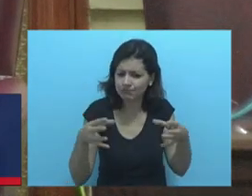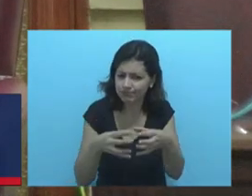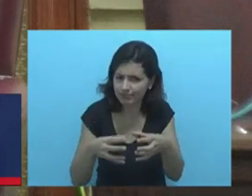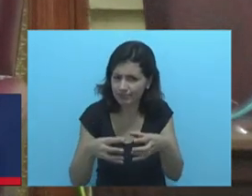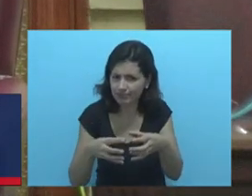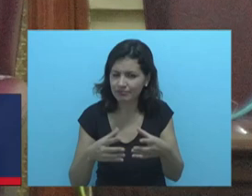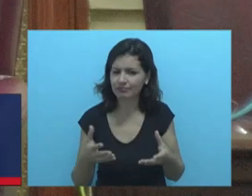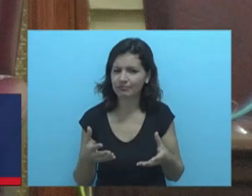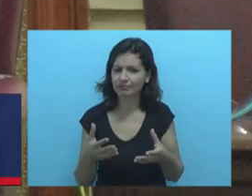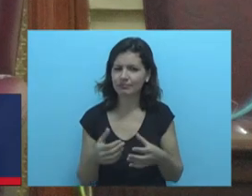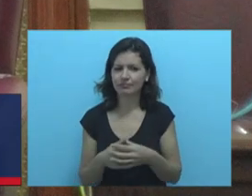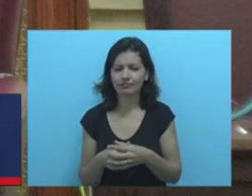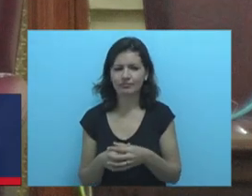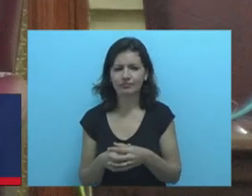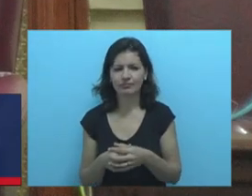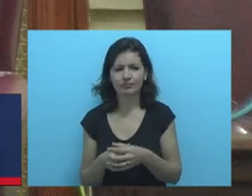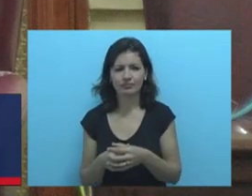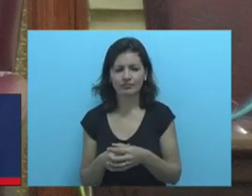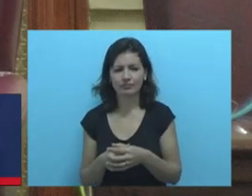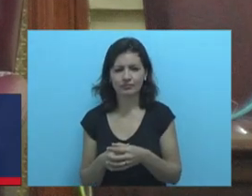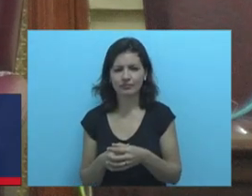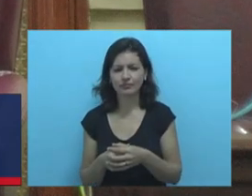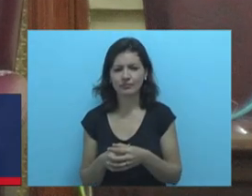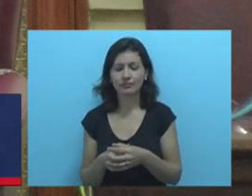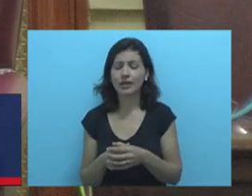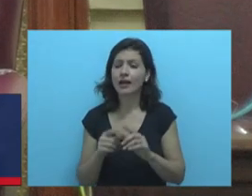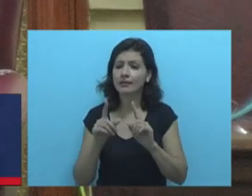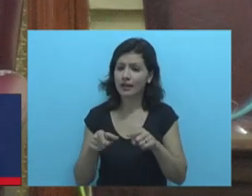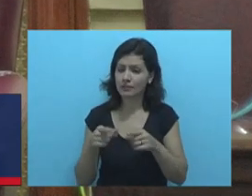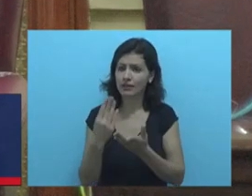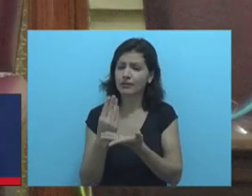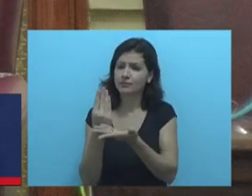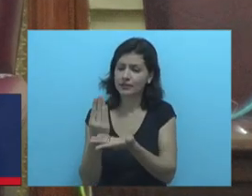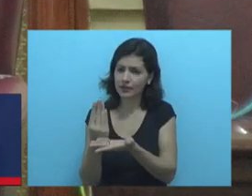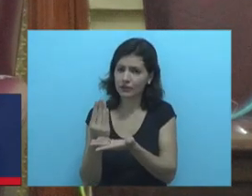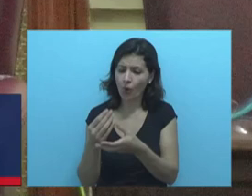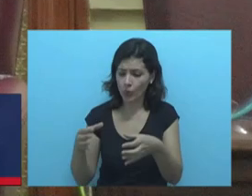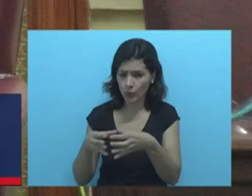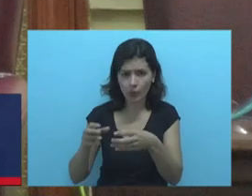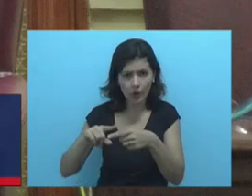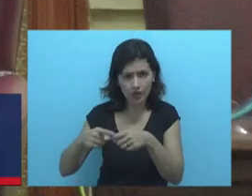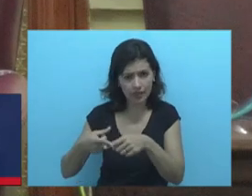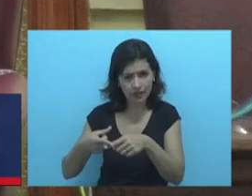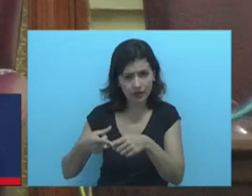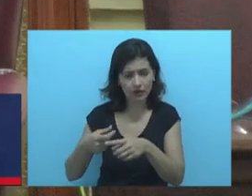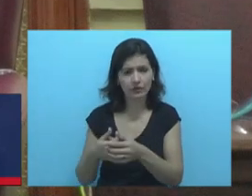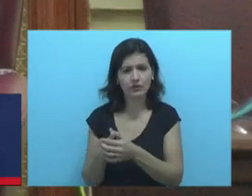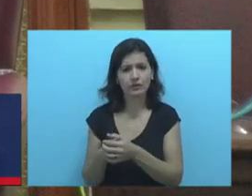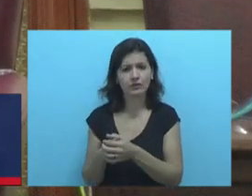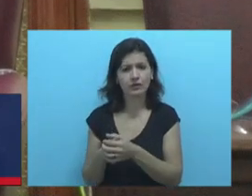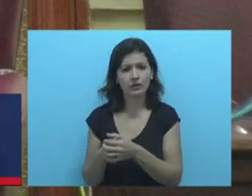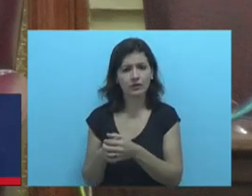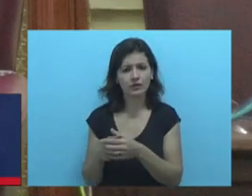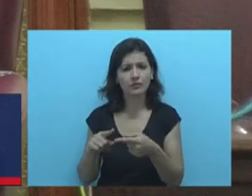Y por sobre todas las cosas expresó un partido que, si bien tiene vocación